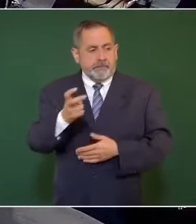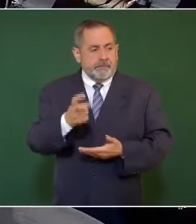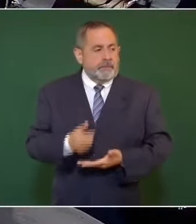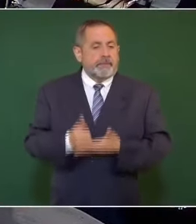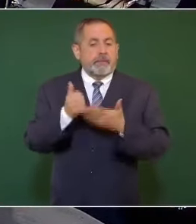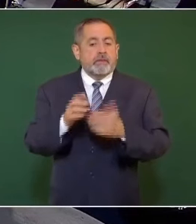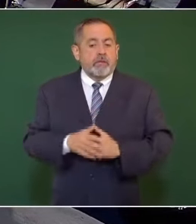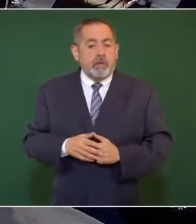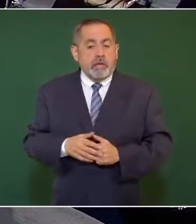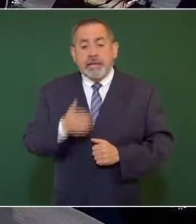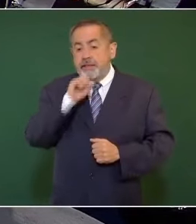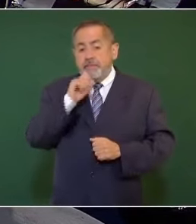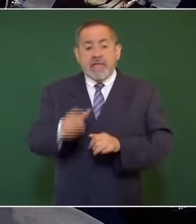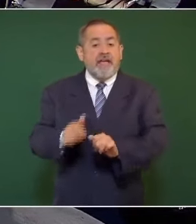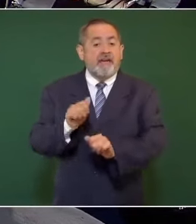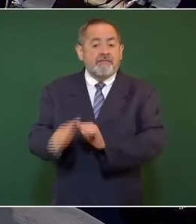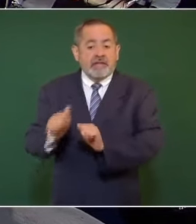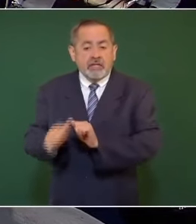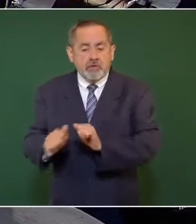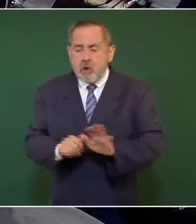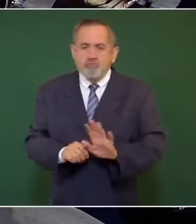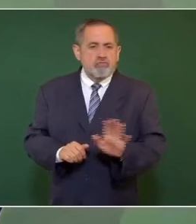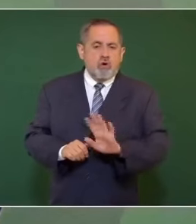se paga en efectivo,